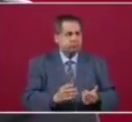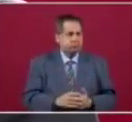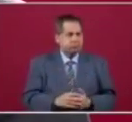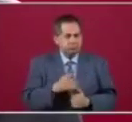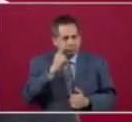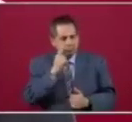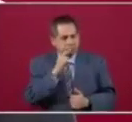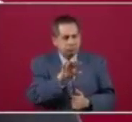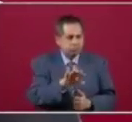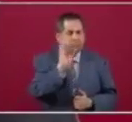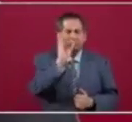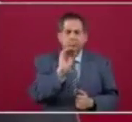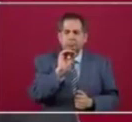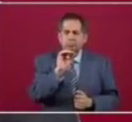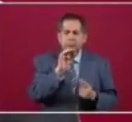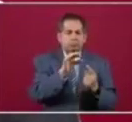y a buscar una salida